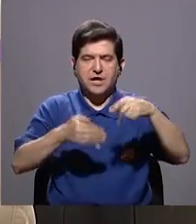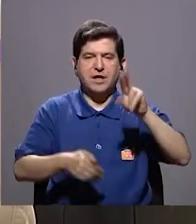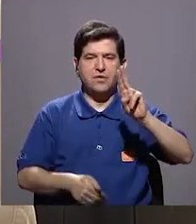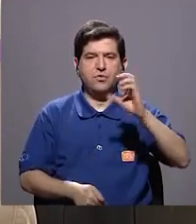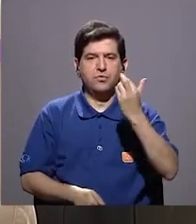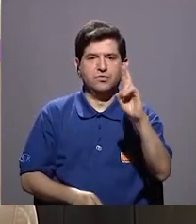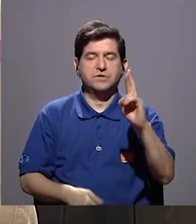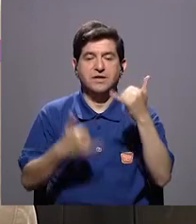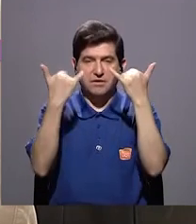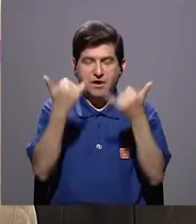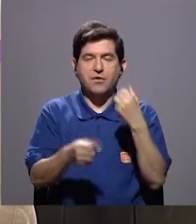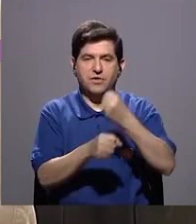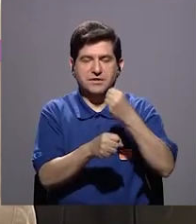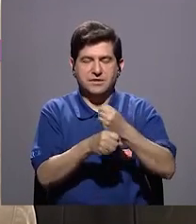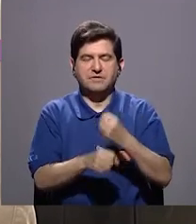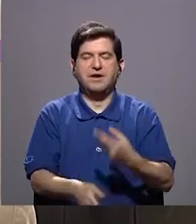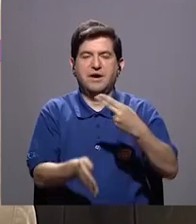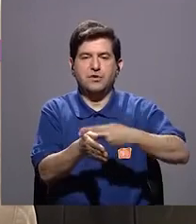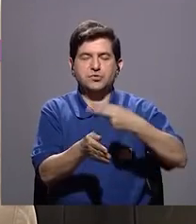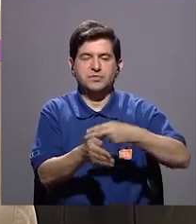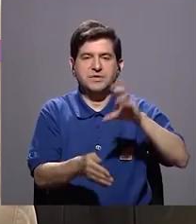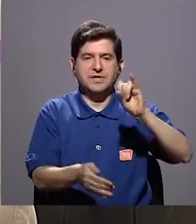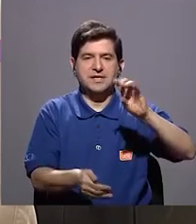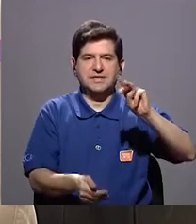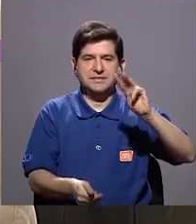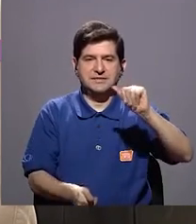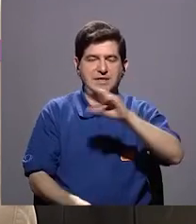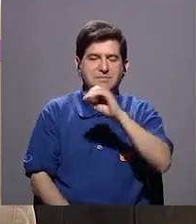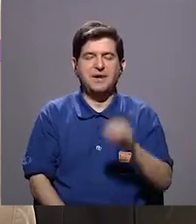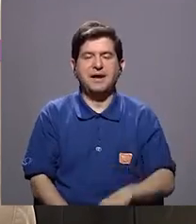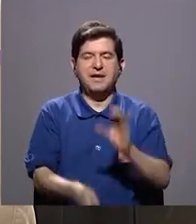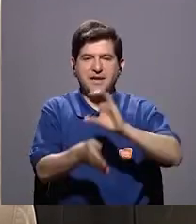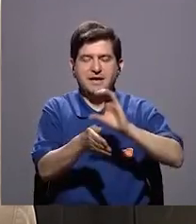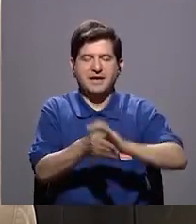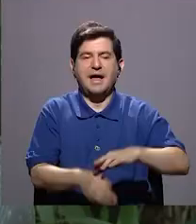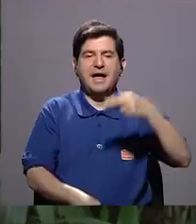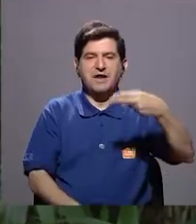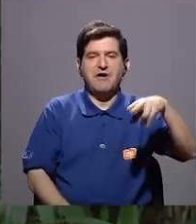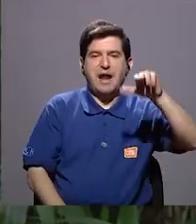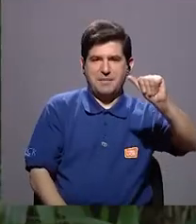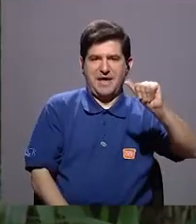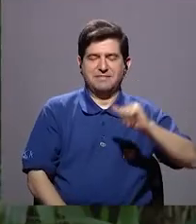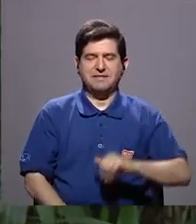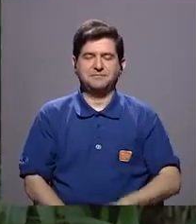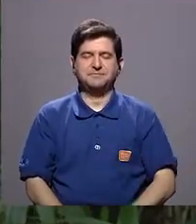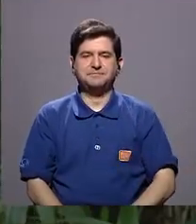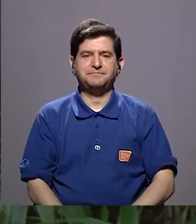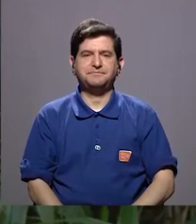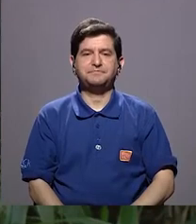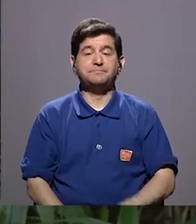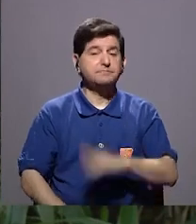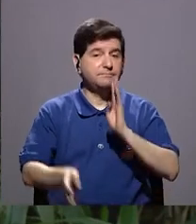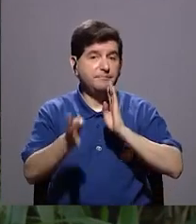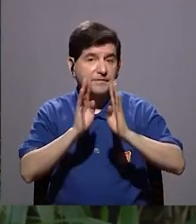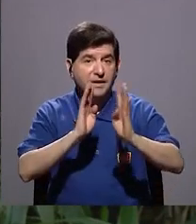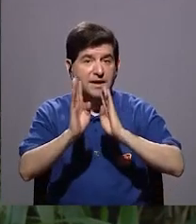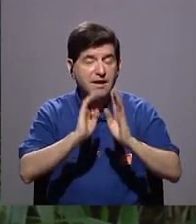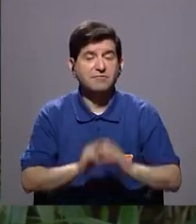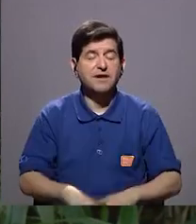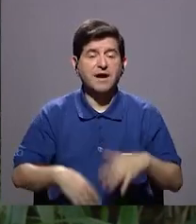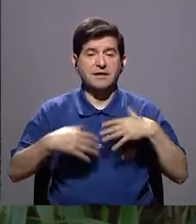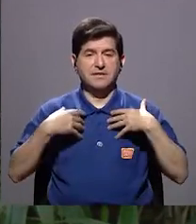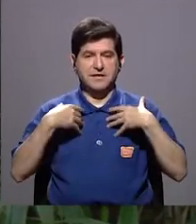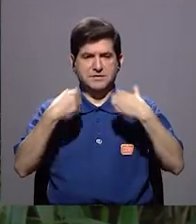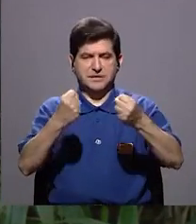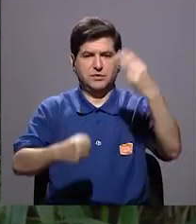Rica y actualmente labora en el Hospital CIMA y en la Clínica Herrera Amiguetti. Doctor, cuando hablamos de lo que es